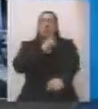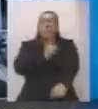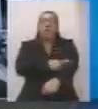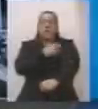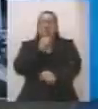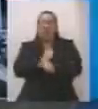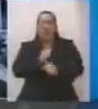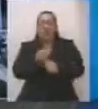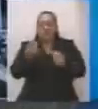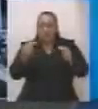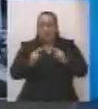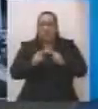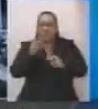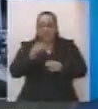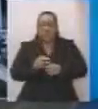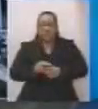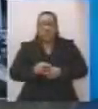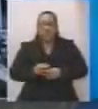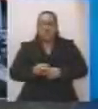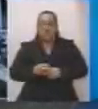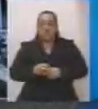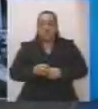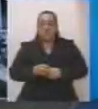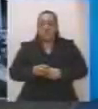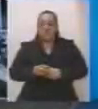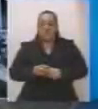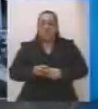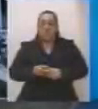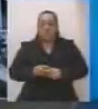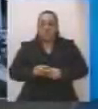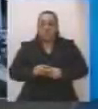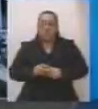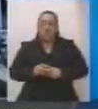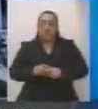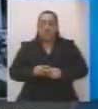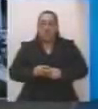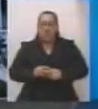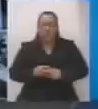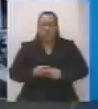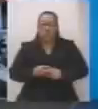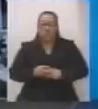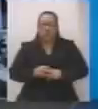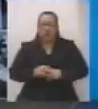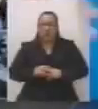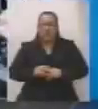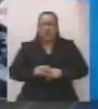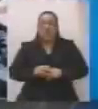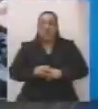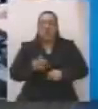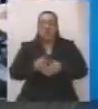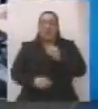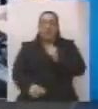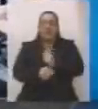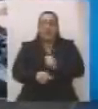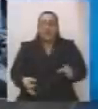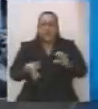para determinar qué trabajadores se empatan o se emparejan con